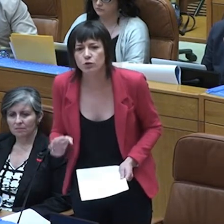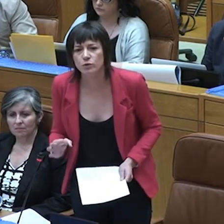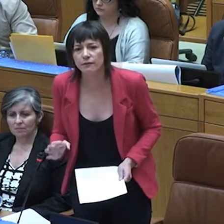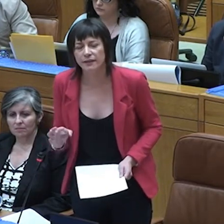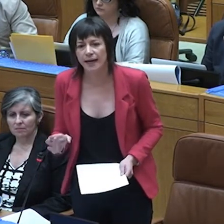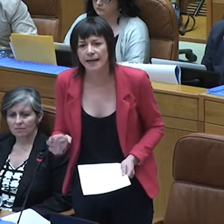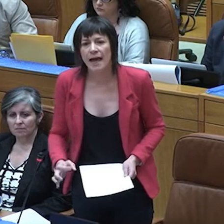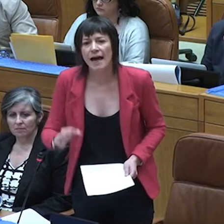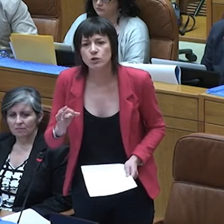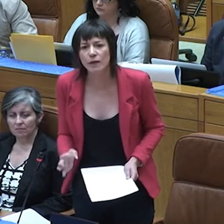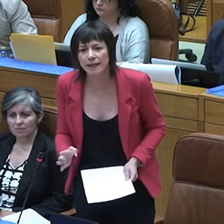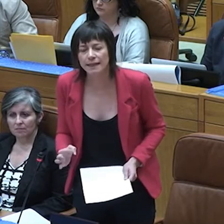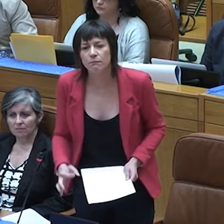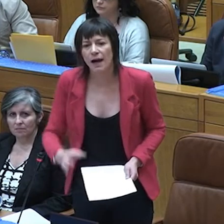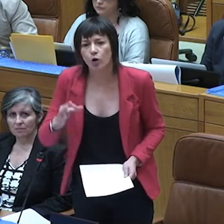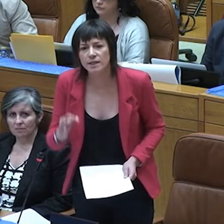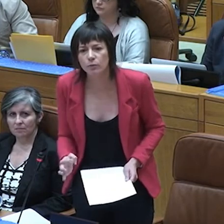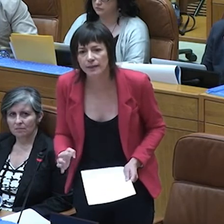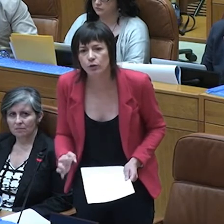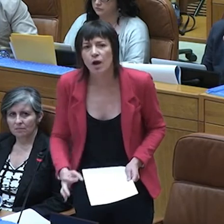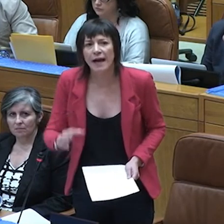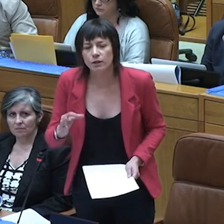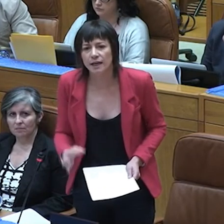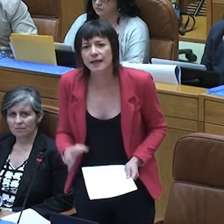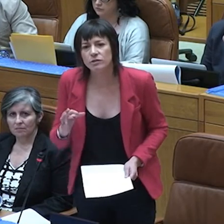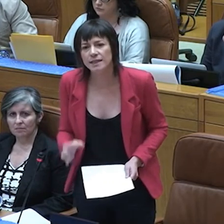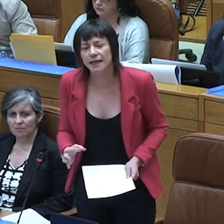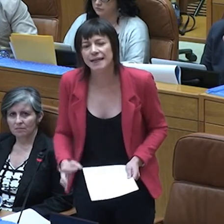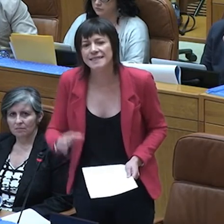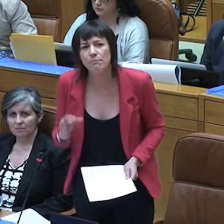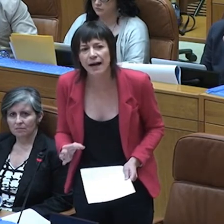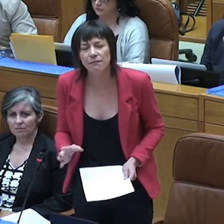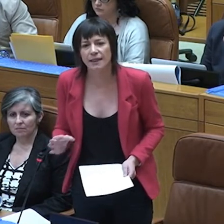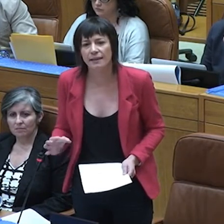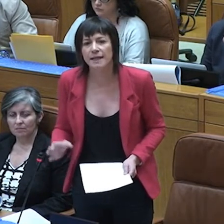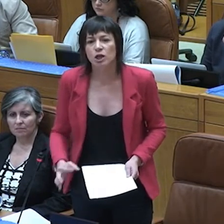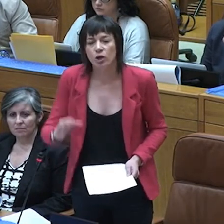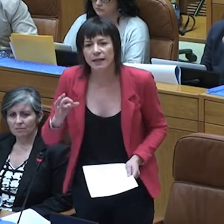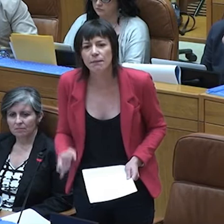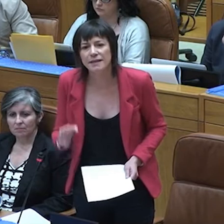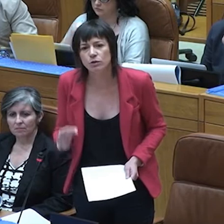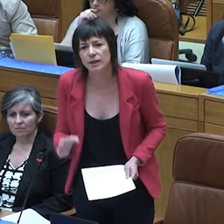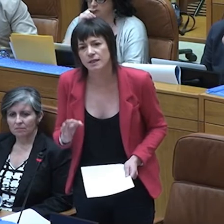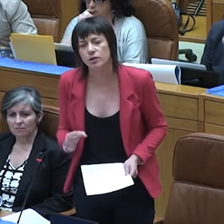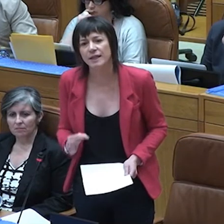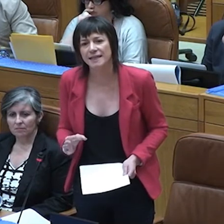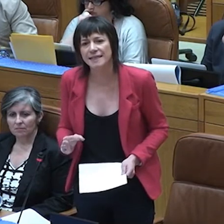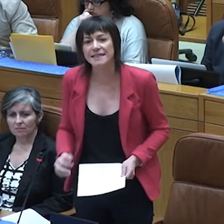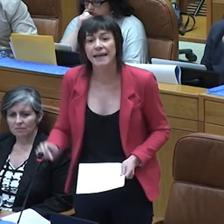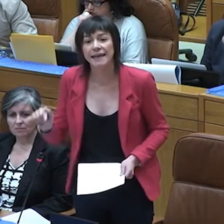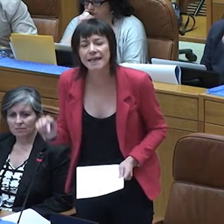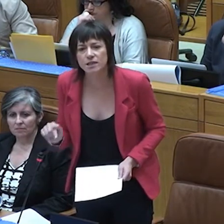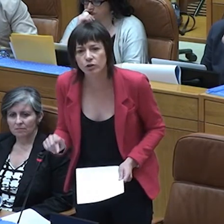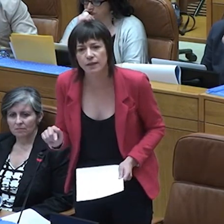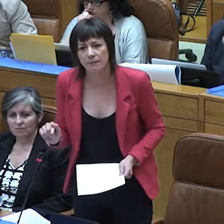para justificar a súa negativa, o seu veto, a que os galegos e as galegas sepan a verdade sobre que pasou na xestión das caixas